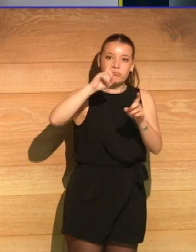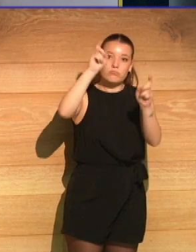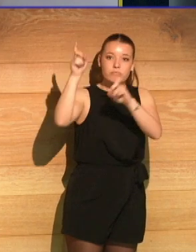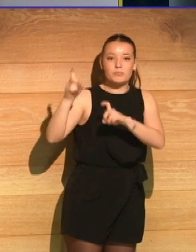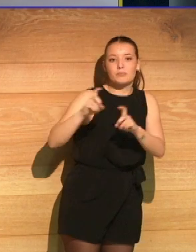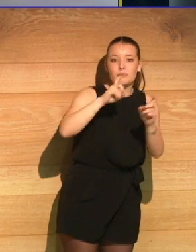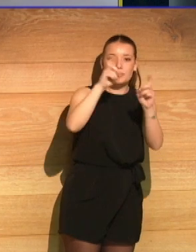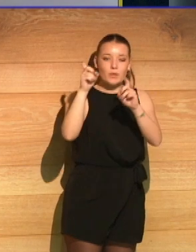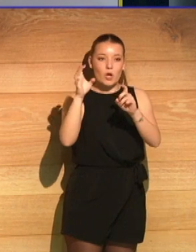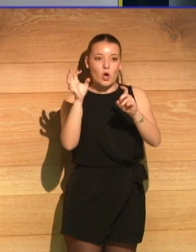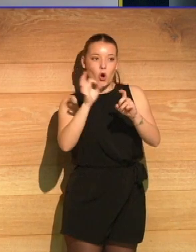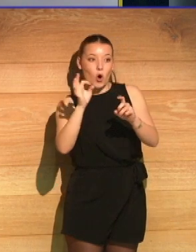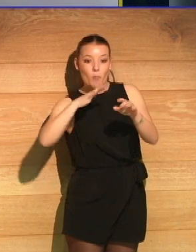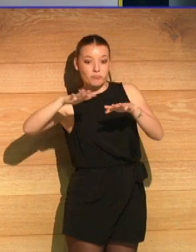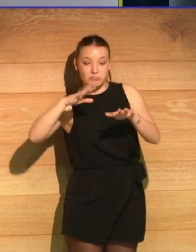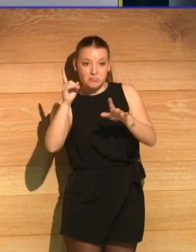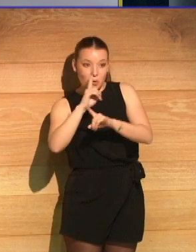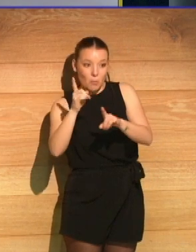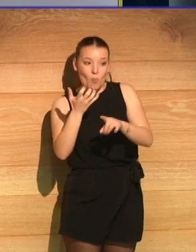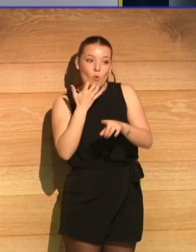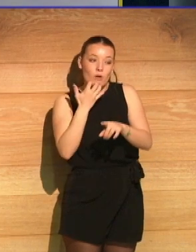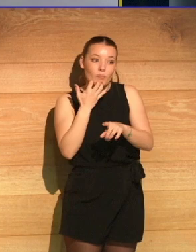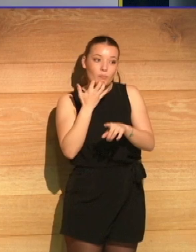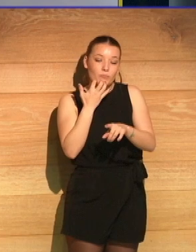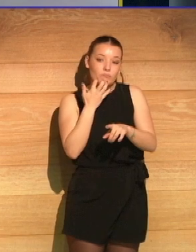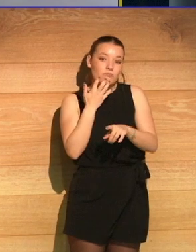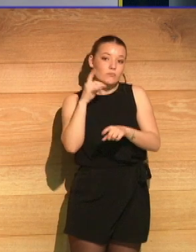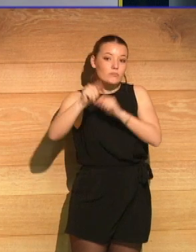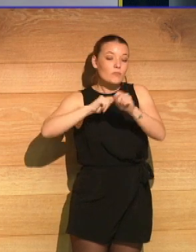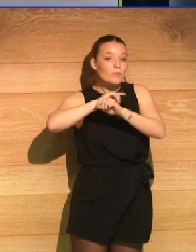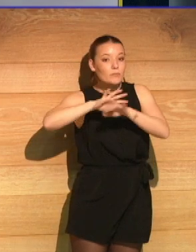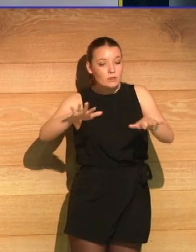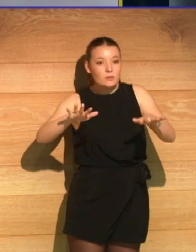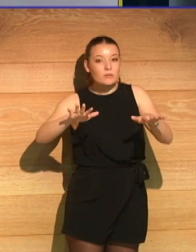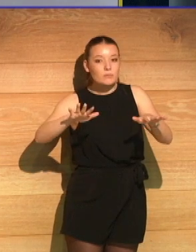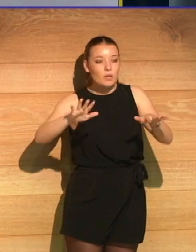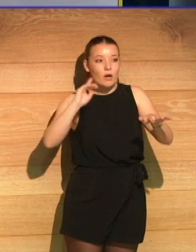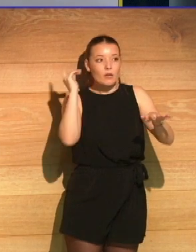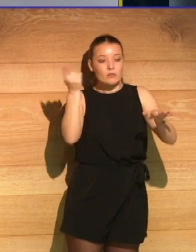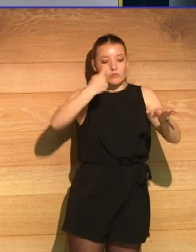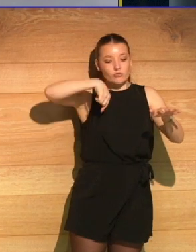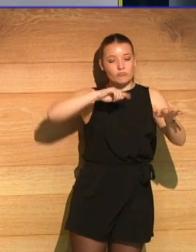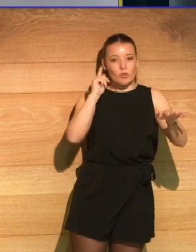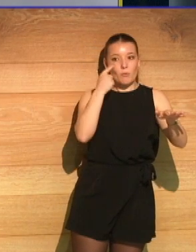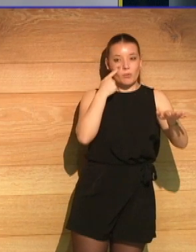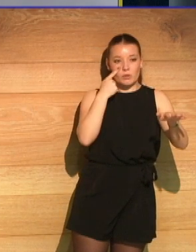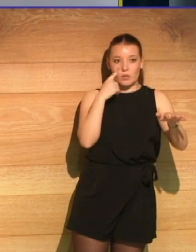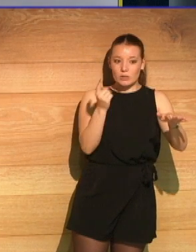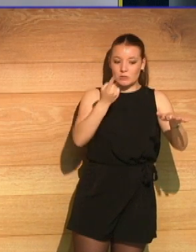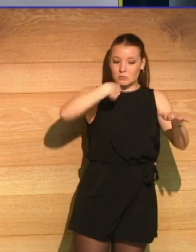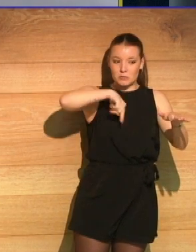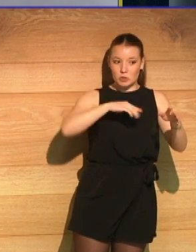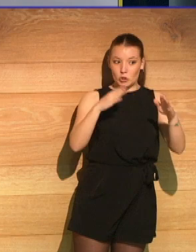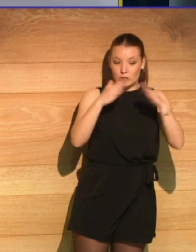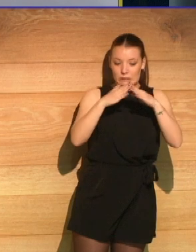movimientos o no movimientos. La pandemia, por ejemplo, nos ha hecho ver que podemos ser presos de nuestras